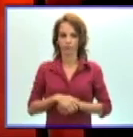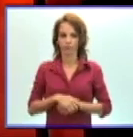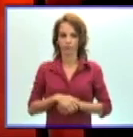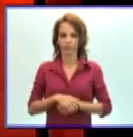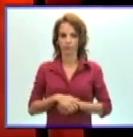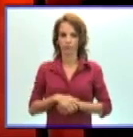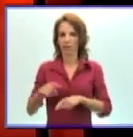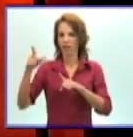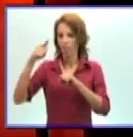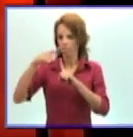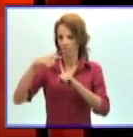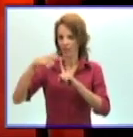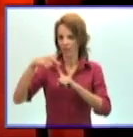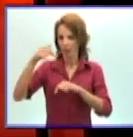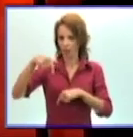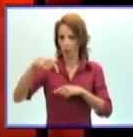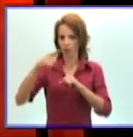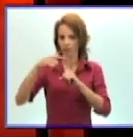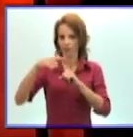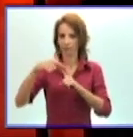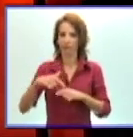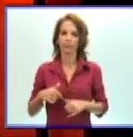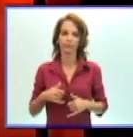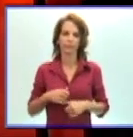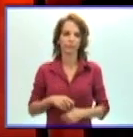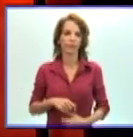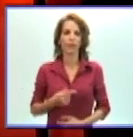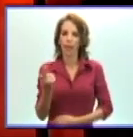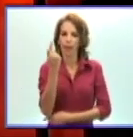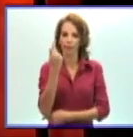la tarea. Vamos a la primera tarea.